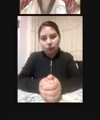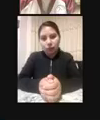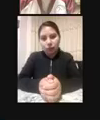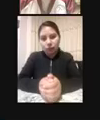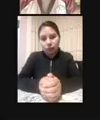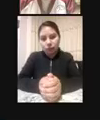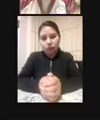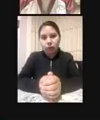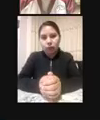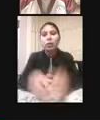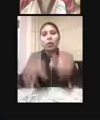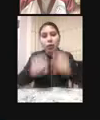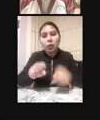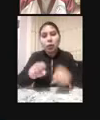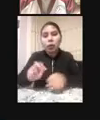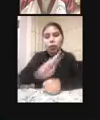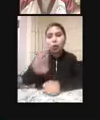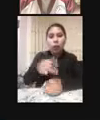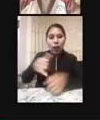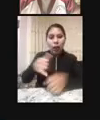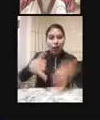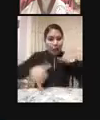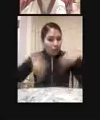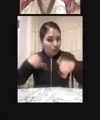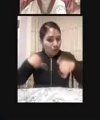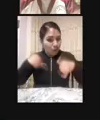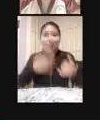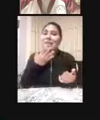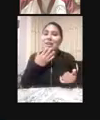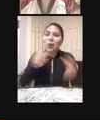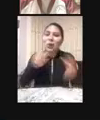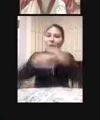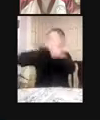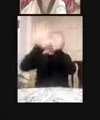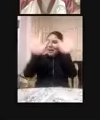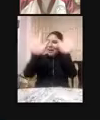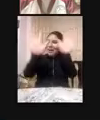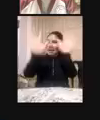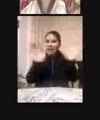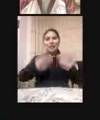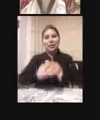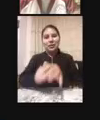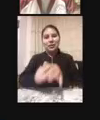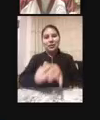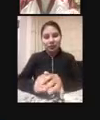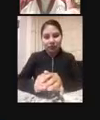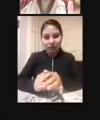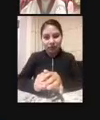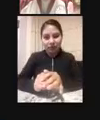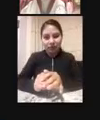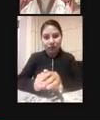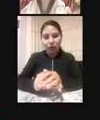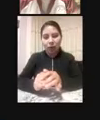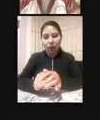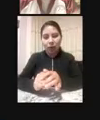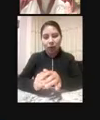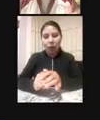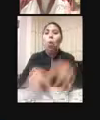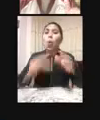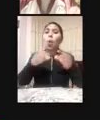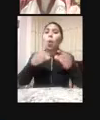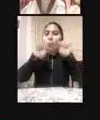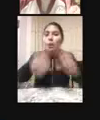podemos utilizar juguetes de colores llamativos o simplemente indicándole al niño que sí puede